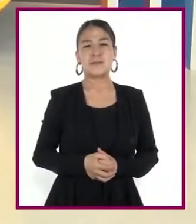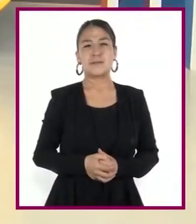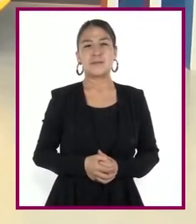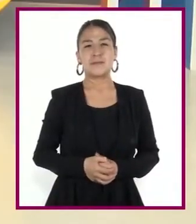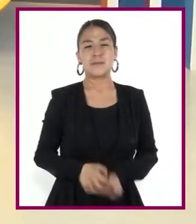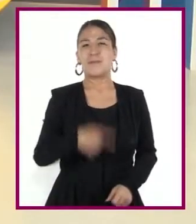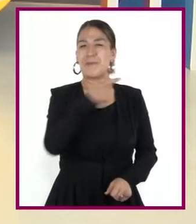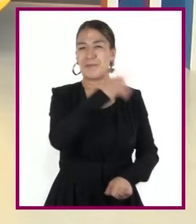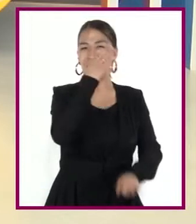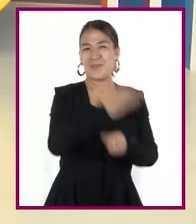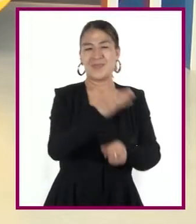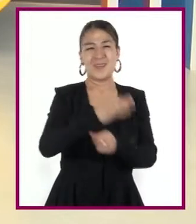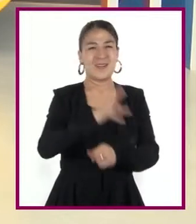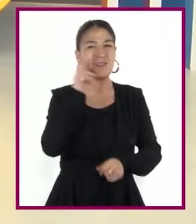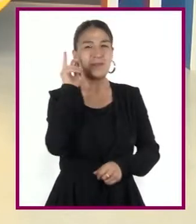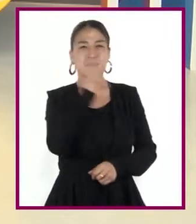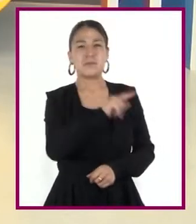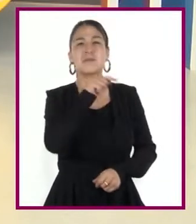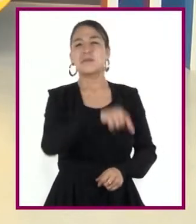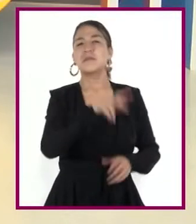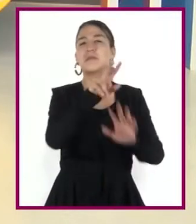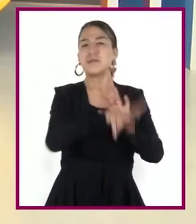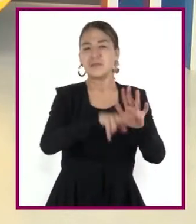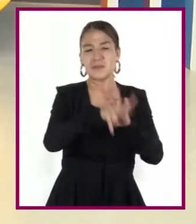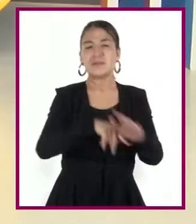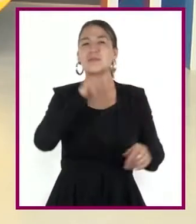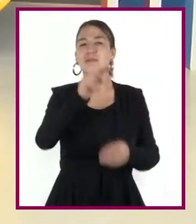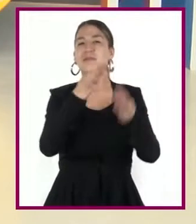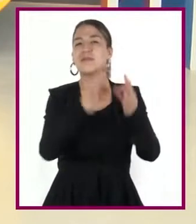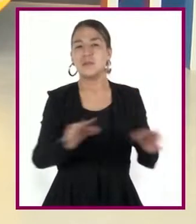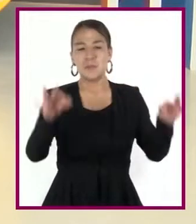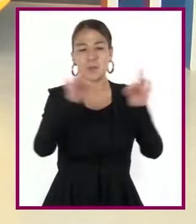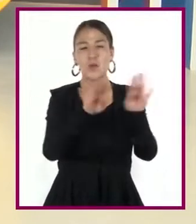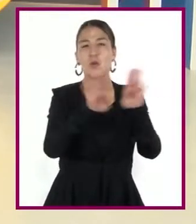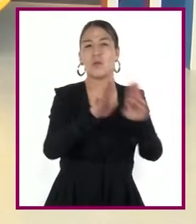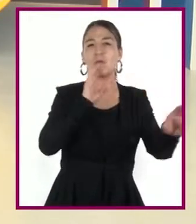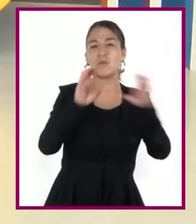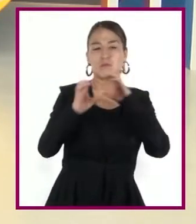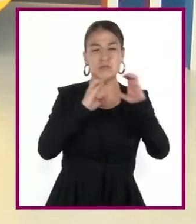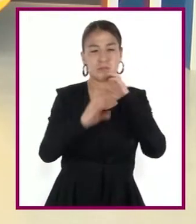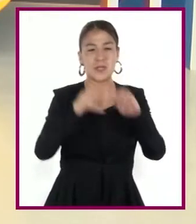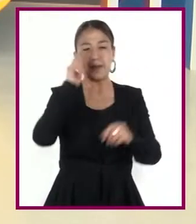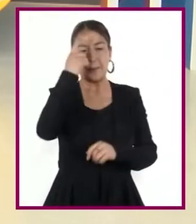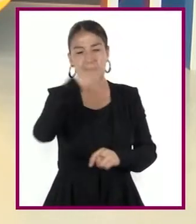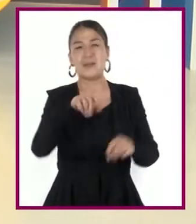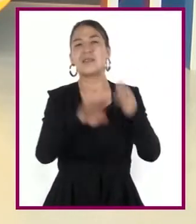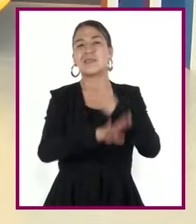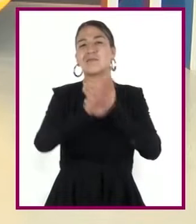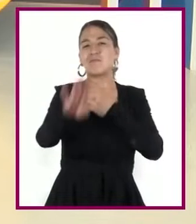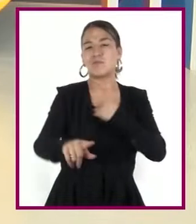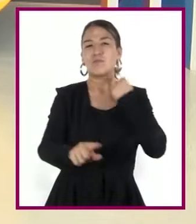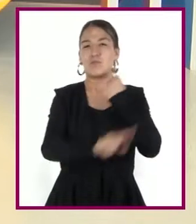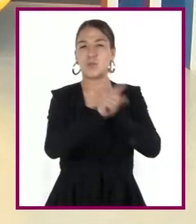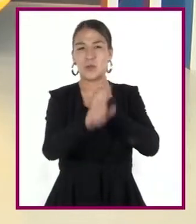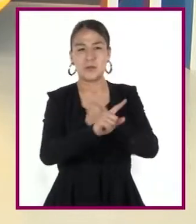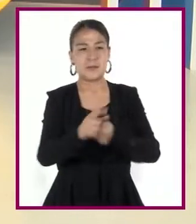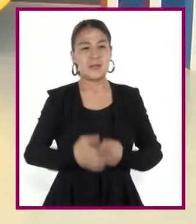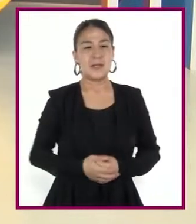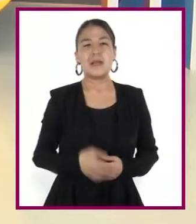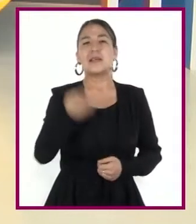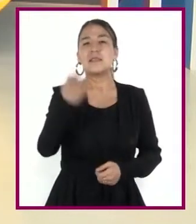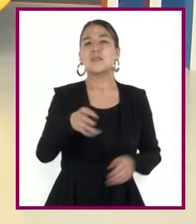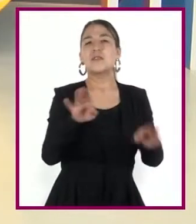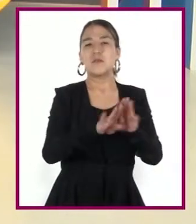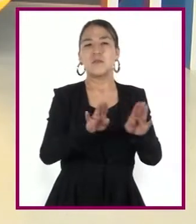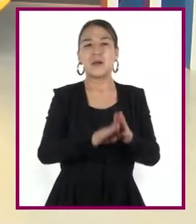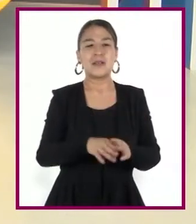Como escuchamos, el video recuerda la importancia del diálogo y la comunicación para evitar la violencia, sobre la